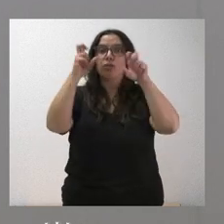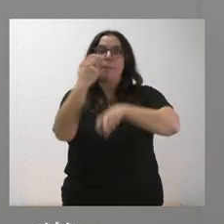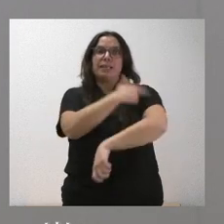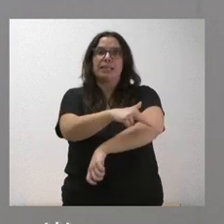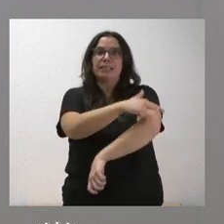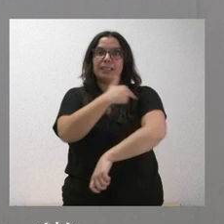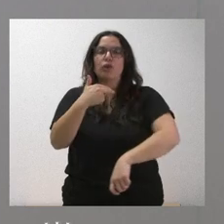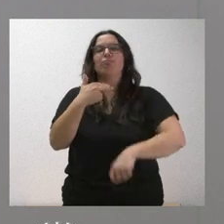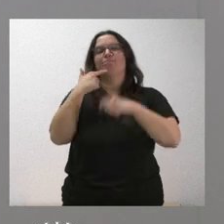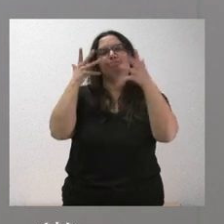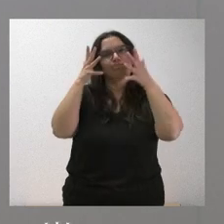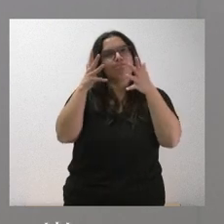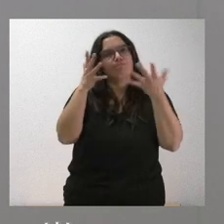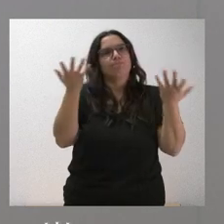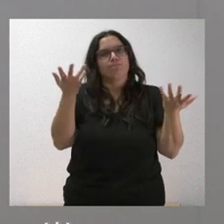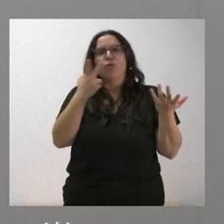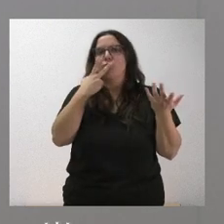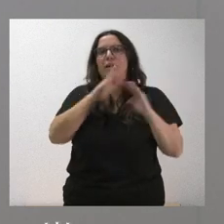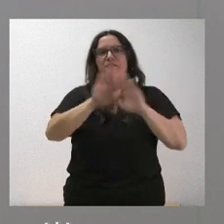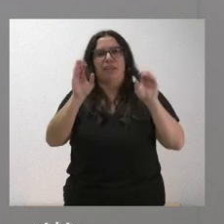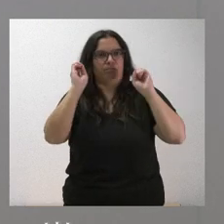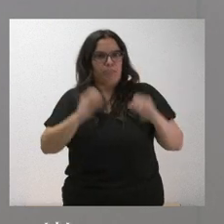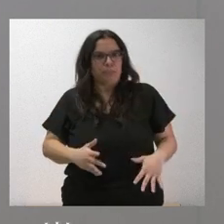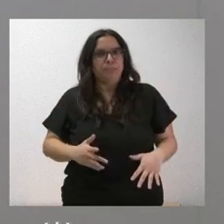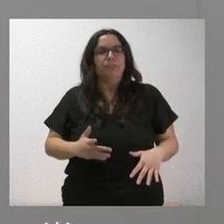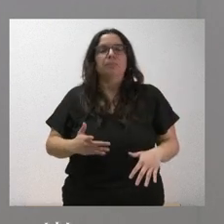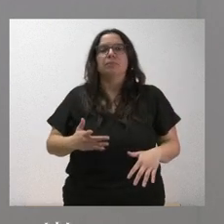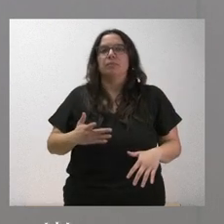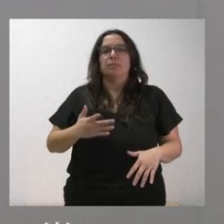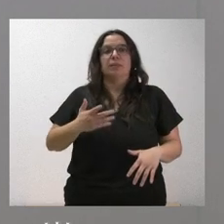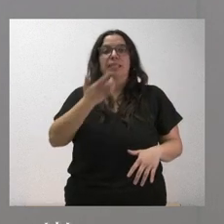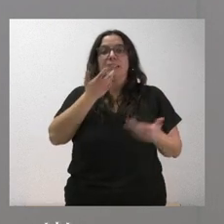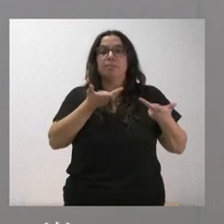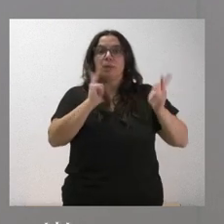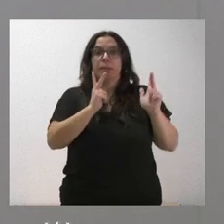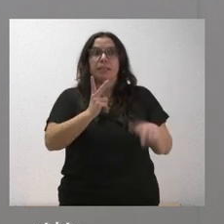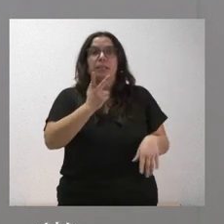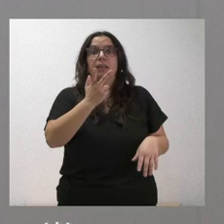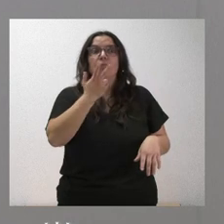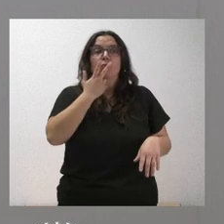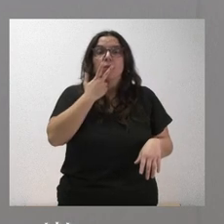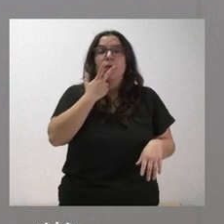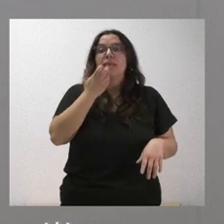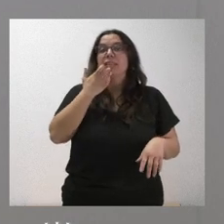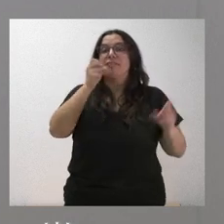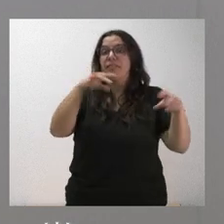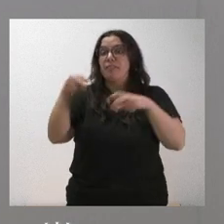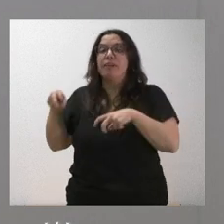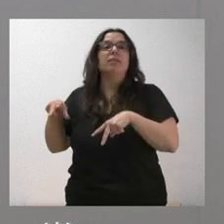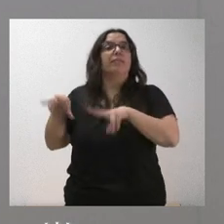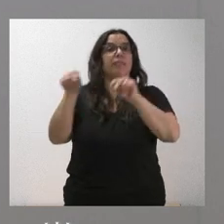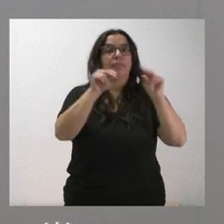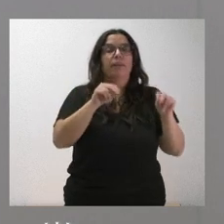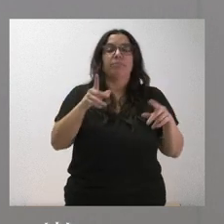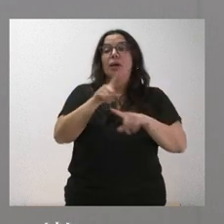pues la recomendación es que se deje de fumar y en cualquier sitio que se deje es bueno que sea el ámbito de las prohibiciones Pues también es